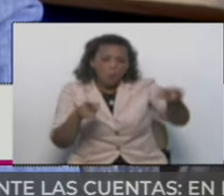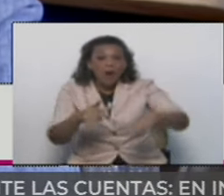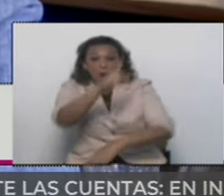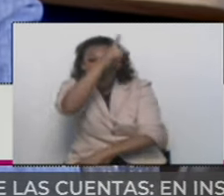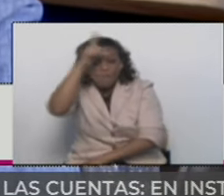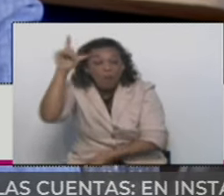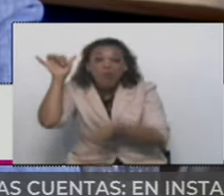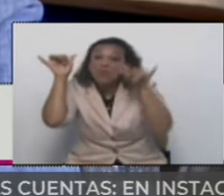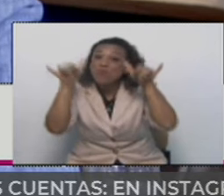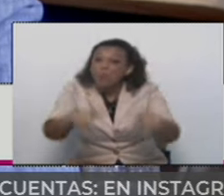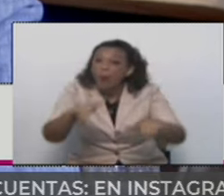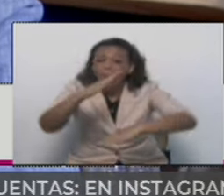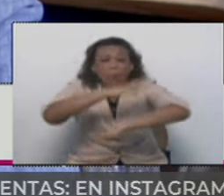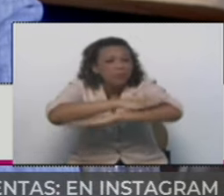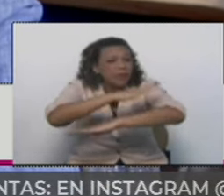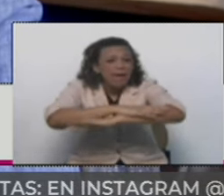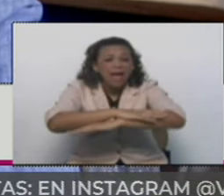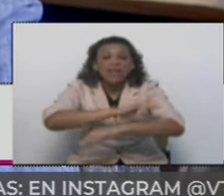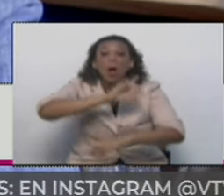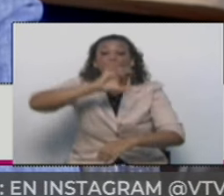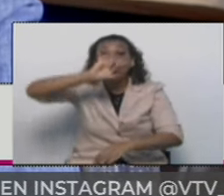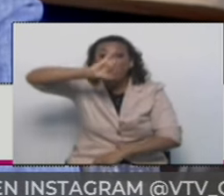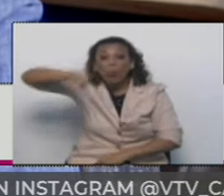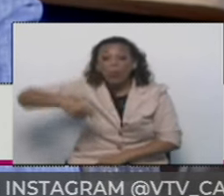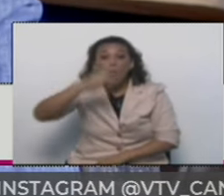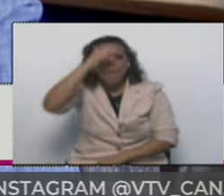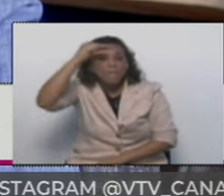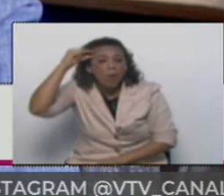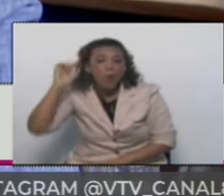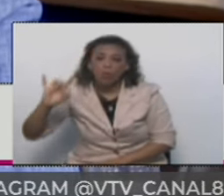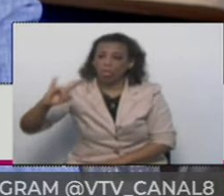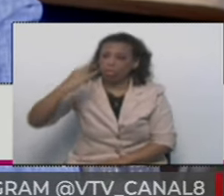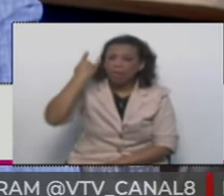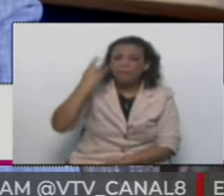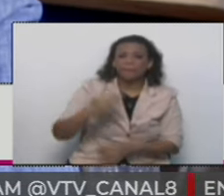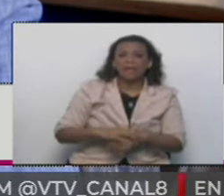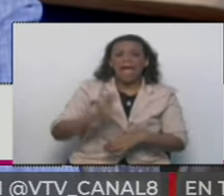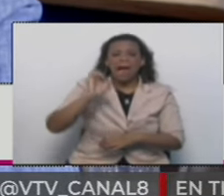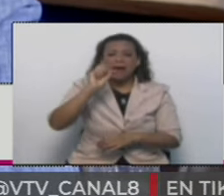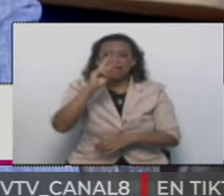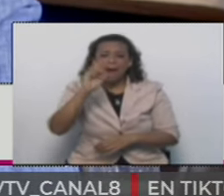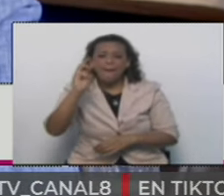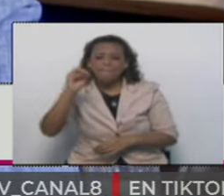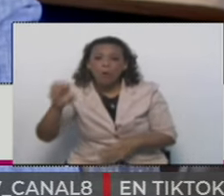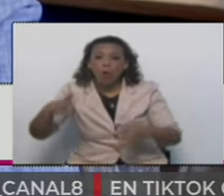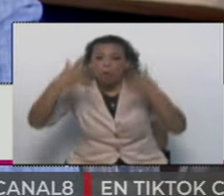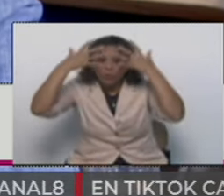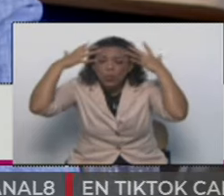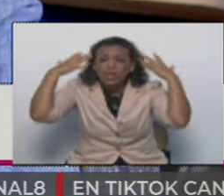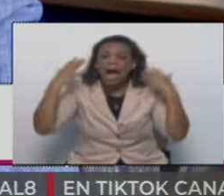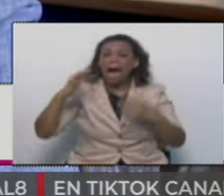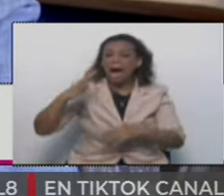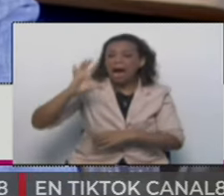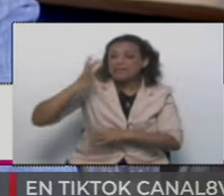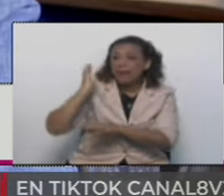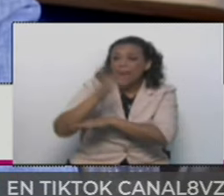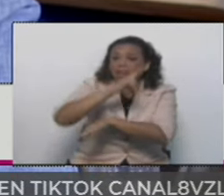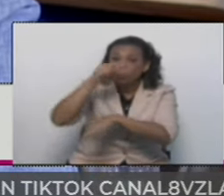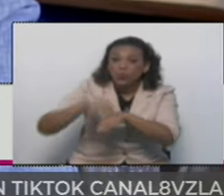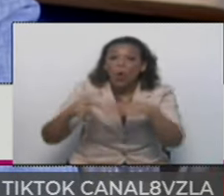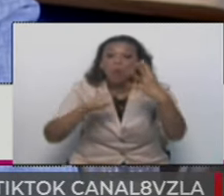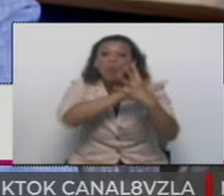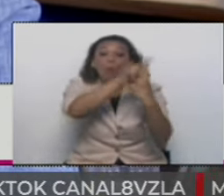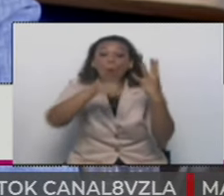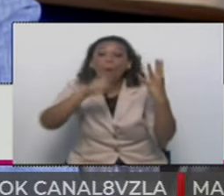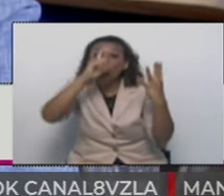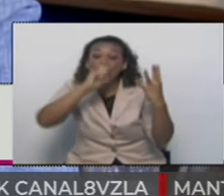López. Los engañaron con Julio Borges. Los engañaron con Ramos Alup cuando llegó a la Asamblea Nacional. Los engañaron 4 años